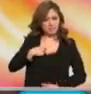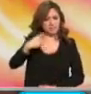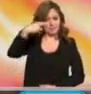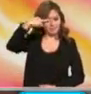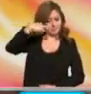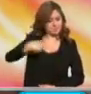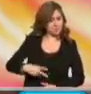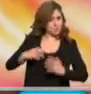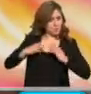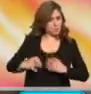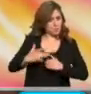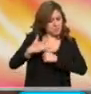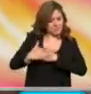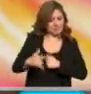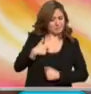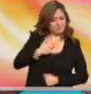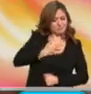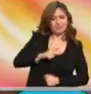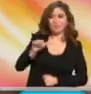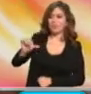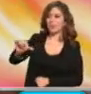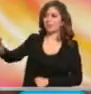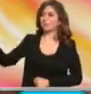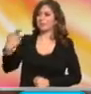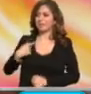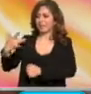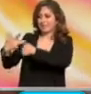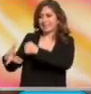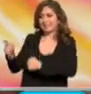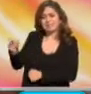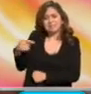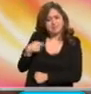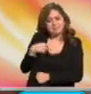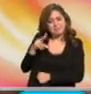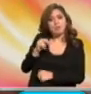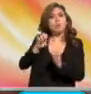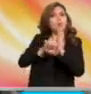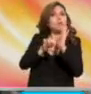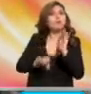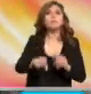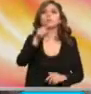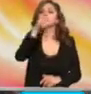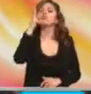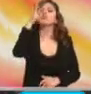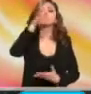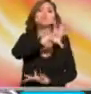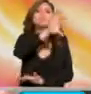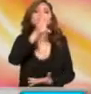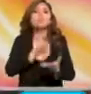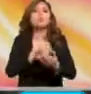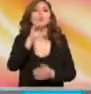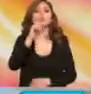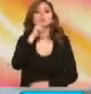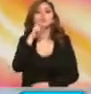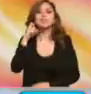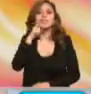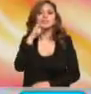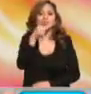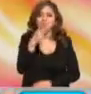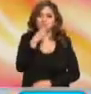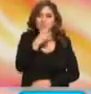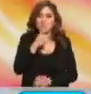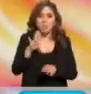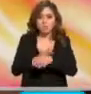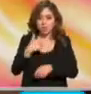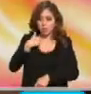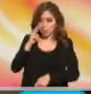cuerpo desnudo, tanto el tuyo como el de otra persona. Entonces imagínate si te casas, si tienes una vida sexual, como si no puedes